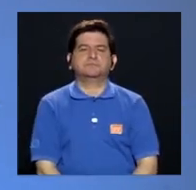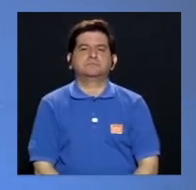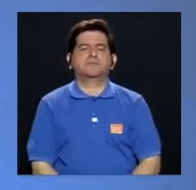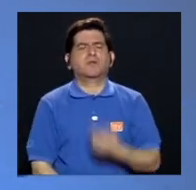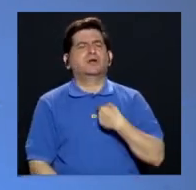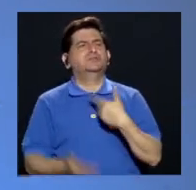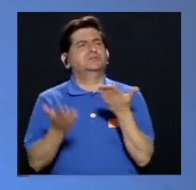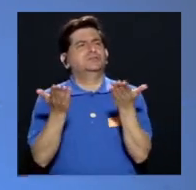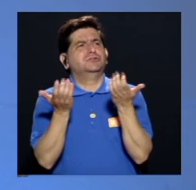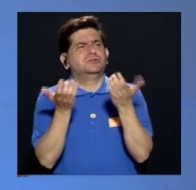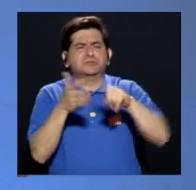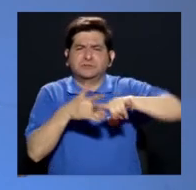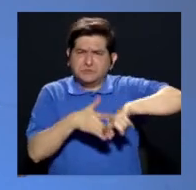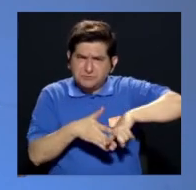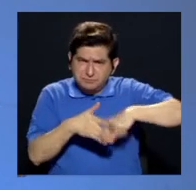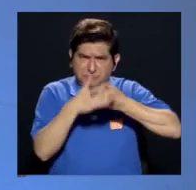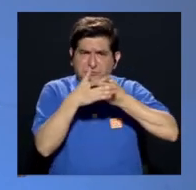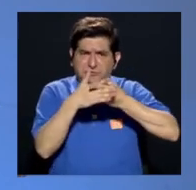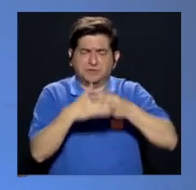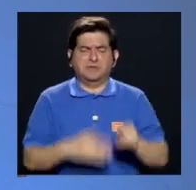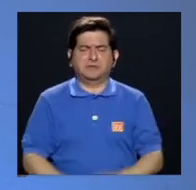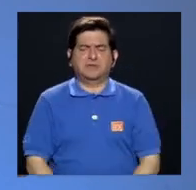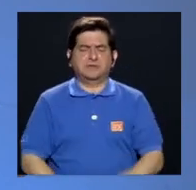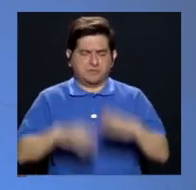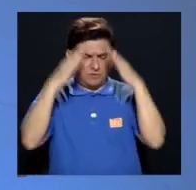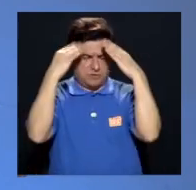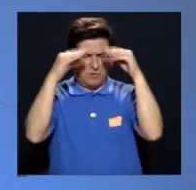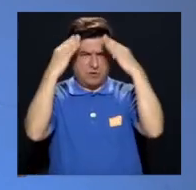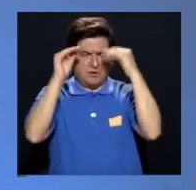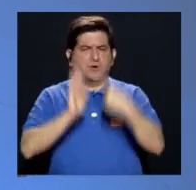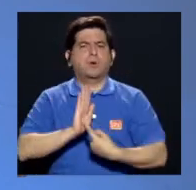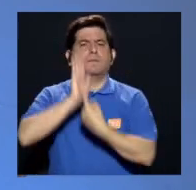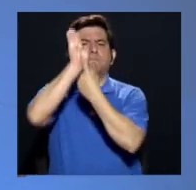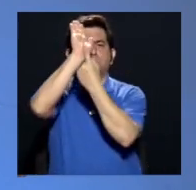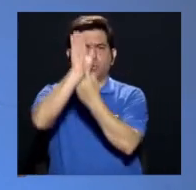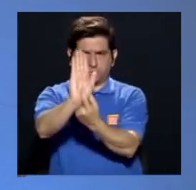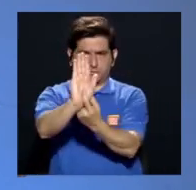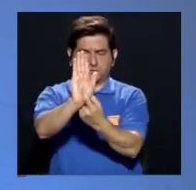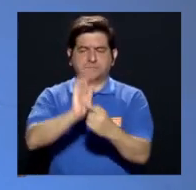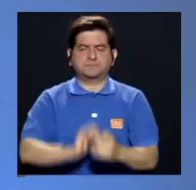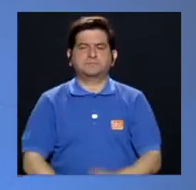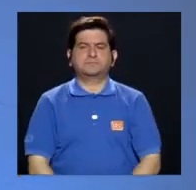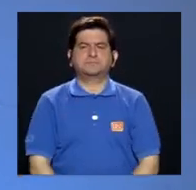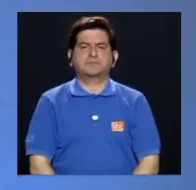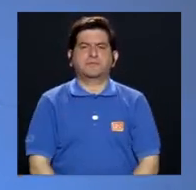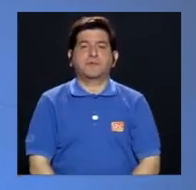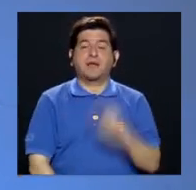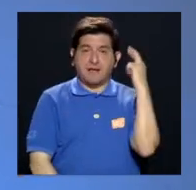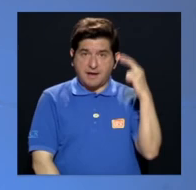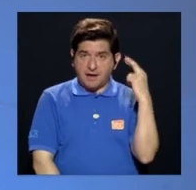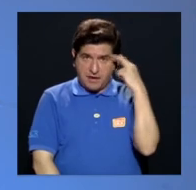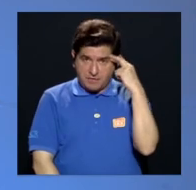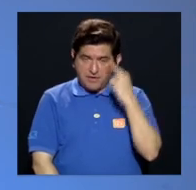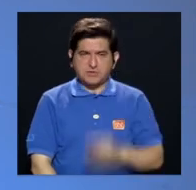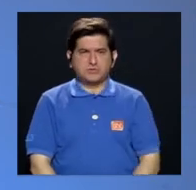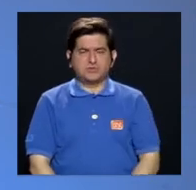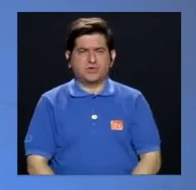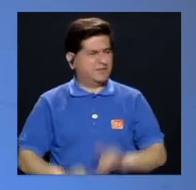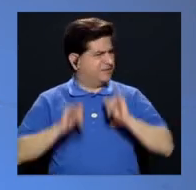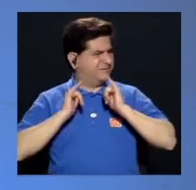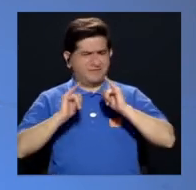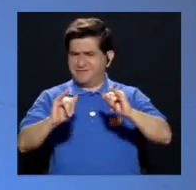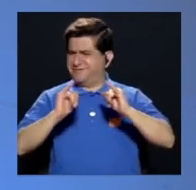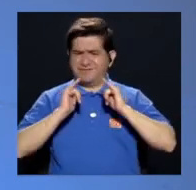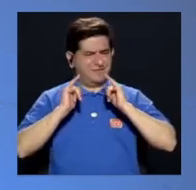Y quisiera empezar este informe señalando que en virtud de la desigualdad